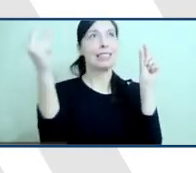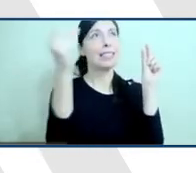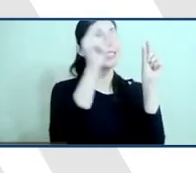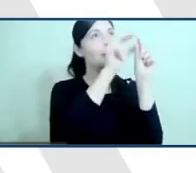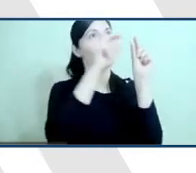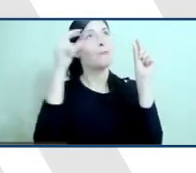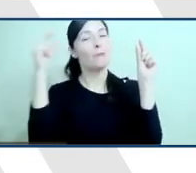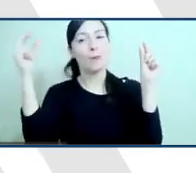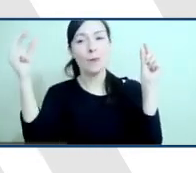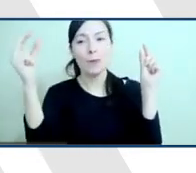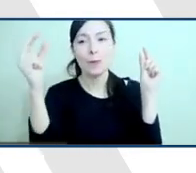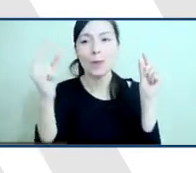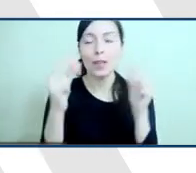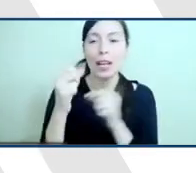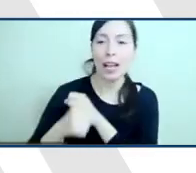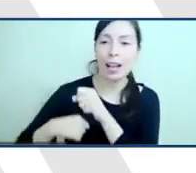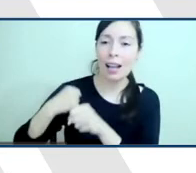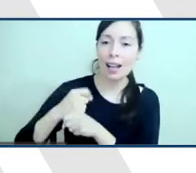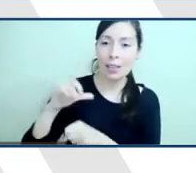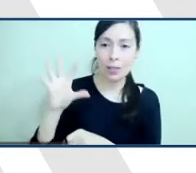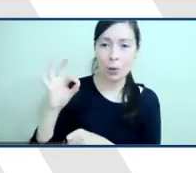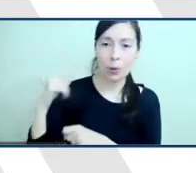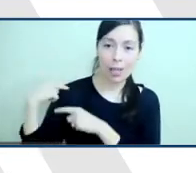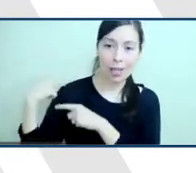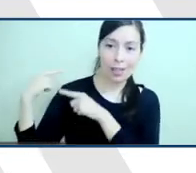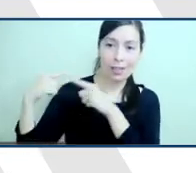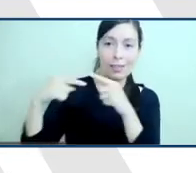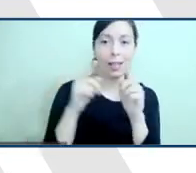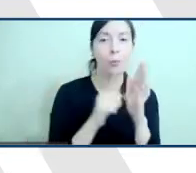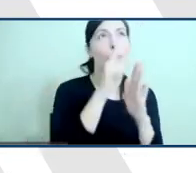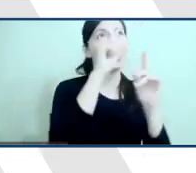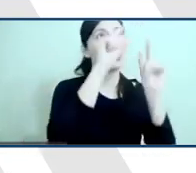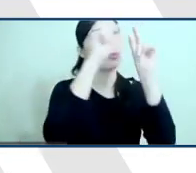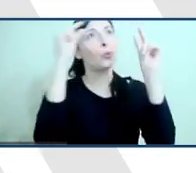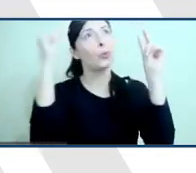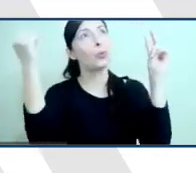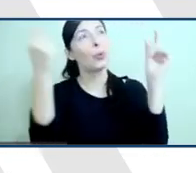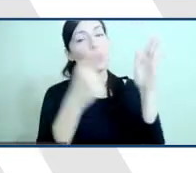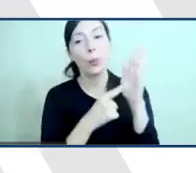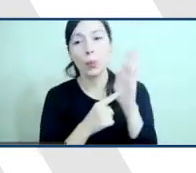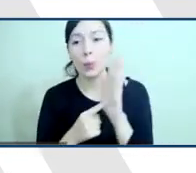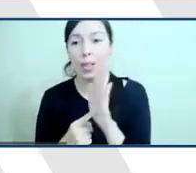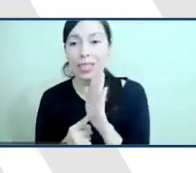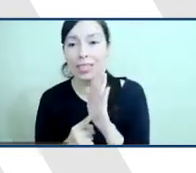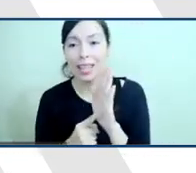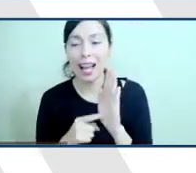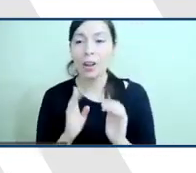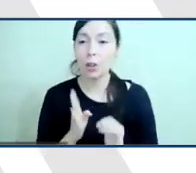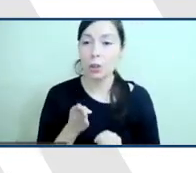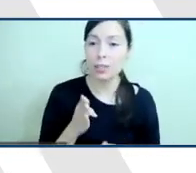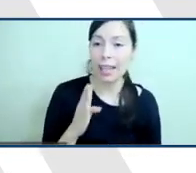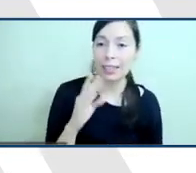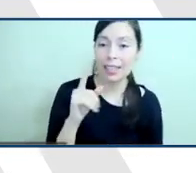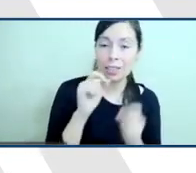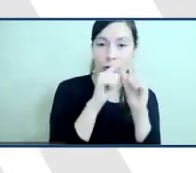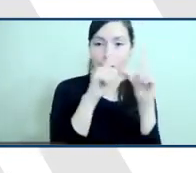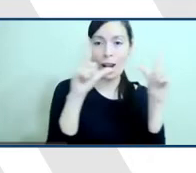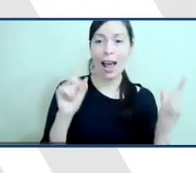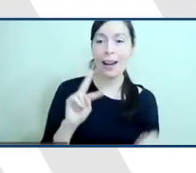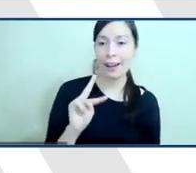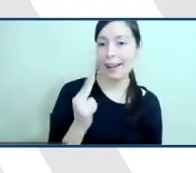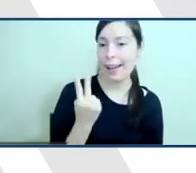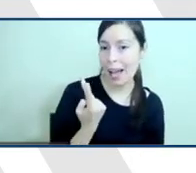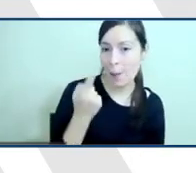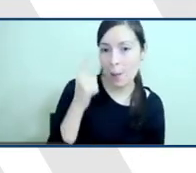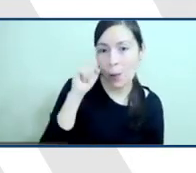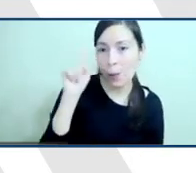órbita desde fines de los años 50, han mostrado que efectivamente la constante solar cambia, pero el cambio es mucho